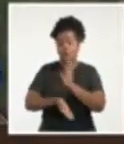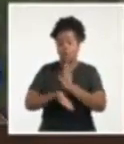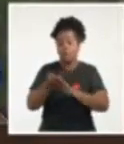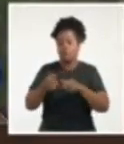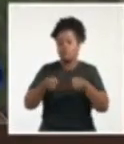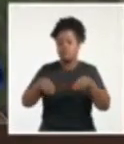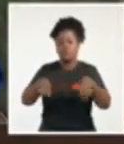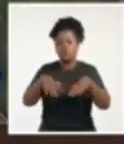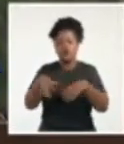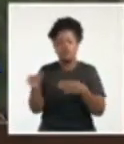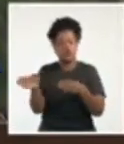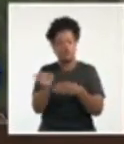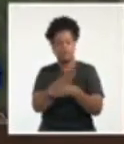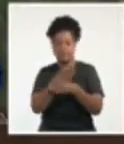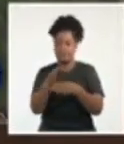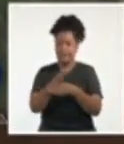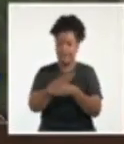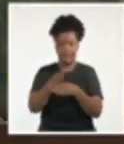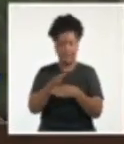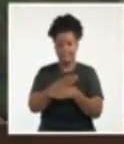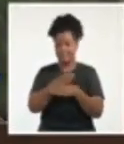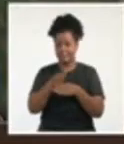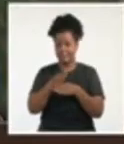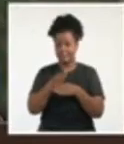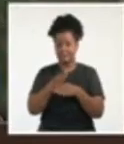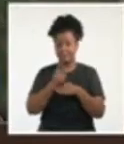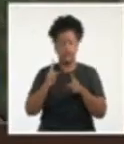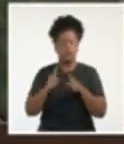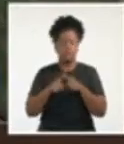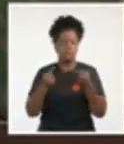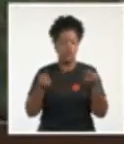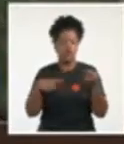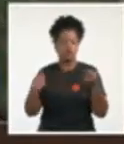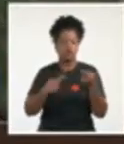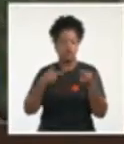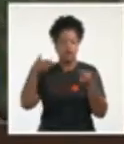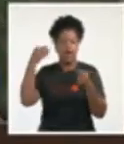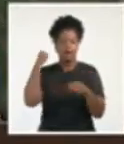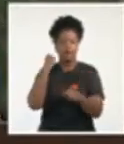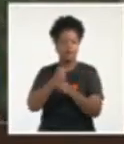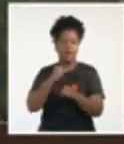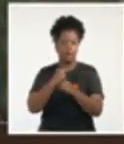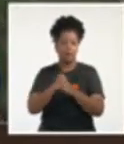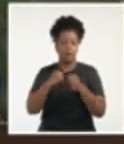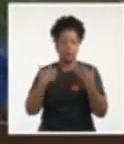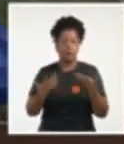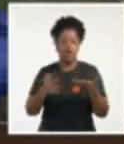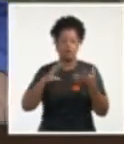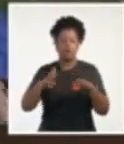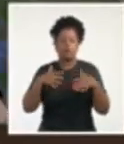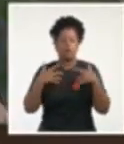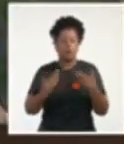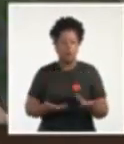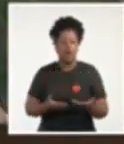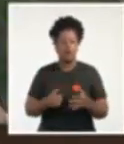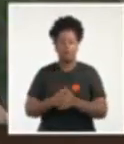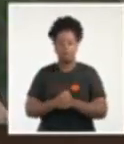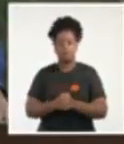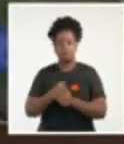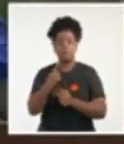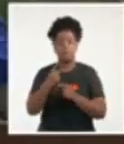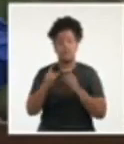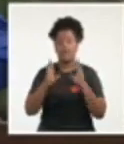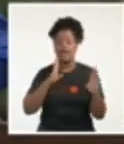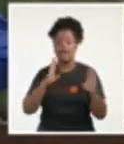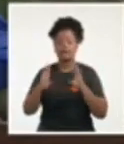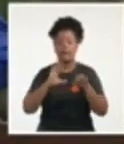diferente a como nosotros veníamos trabajando. ¿Cuáles fueron nuestros conceptos de trabajo en el enfrentamiento a lo que podemos llamar las primeras etapas de la